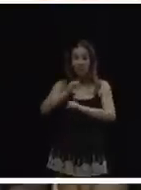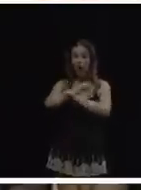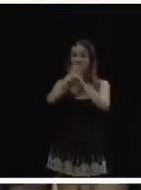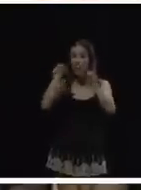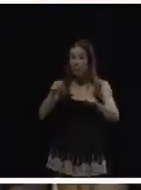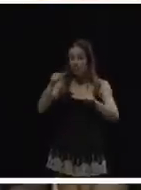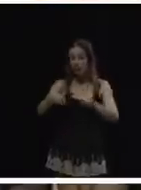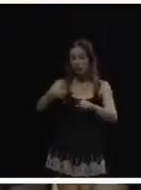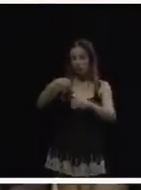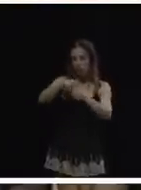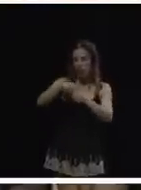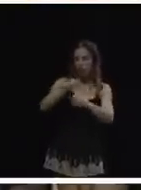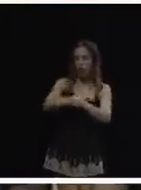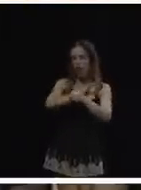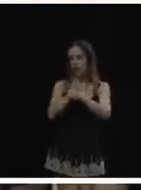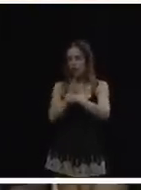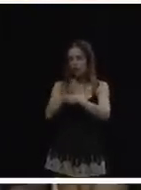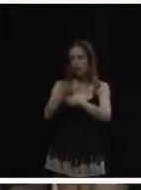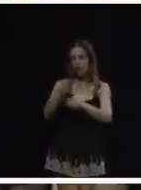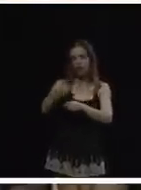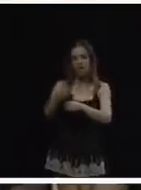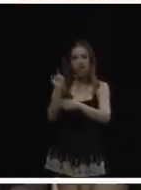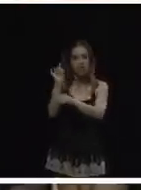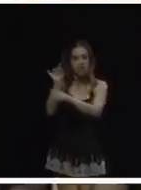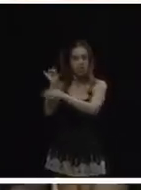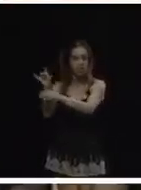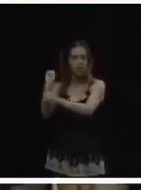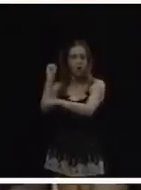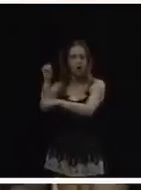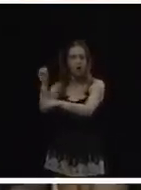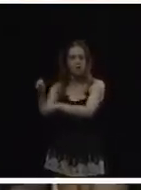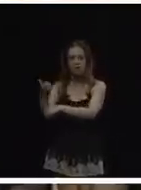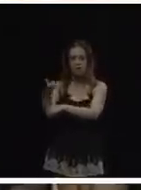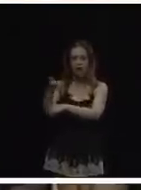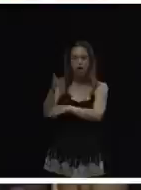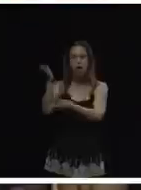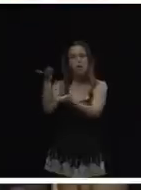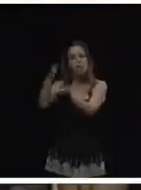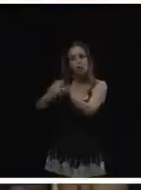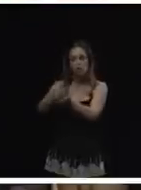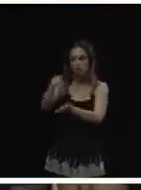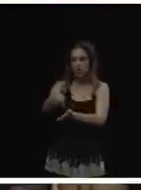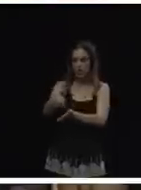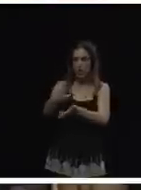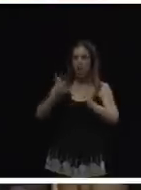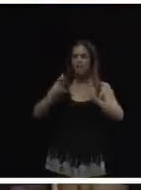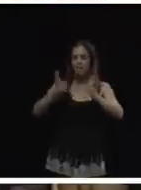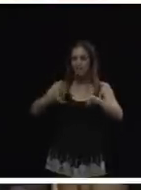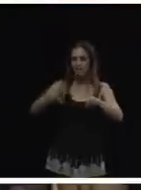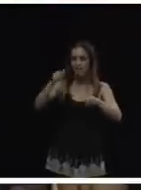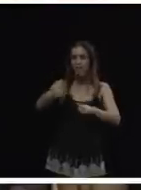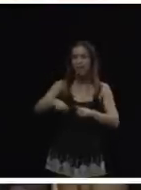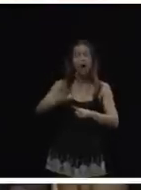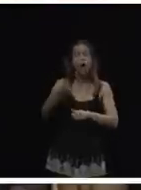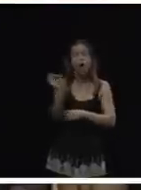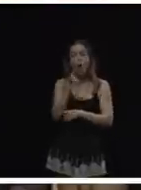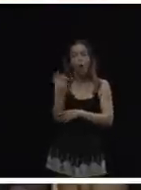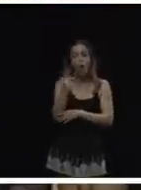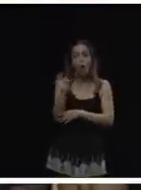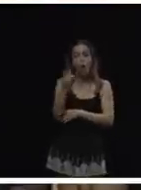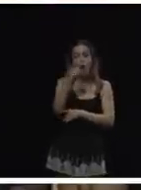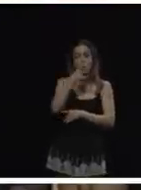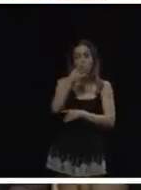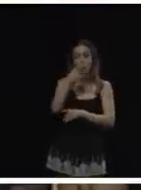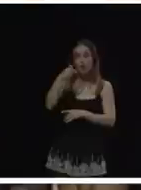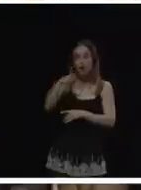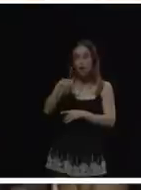la pandemia y les dejaron morir en residencia. O un modelo que está replicando aquí Moreno Bonilla, el señor Moreno